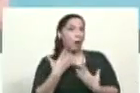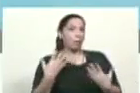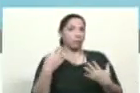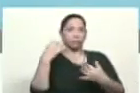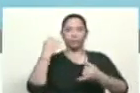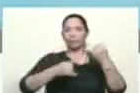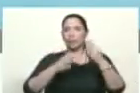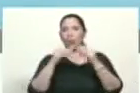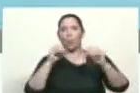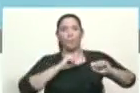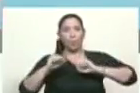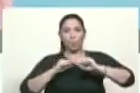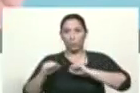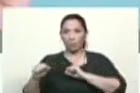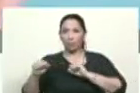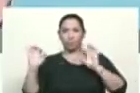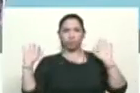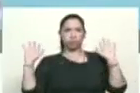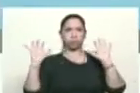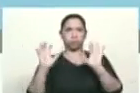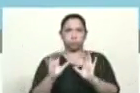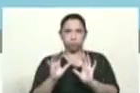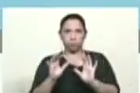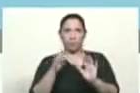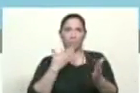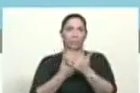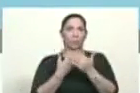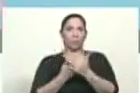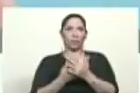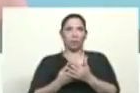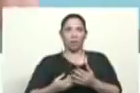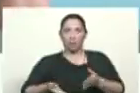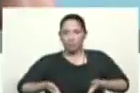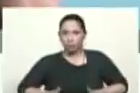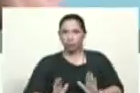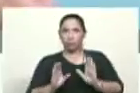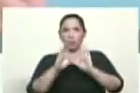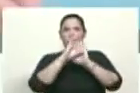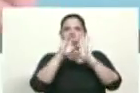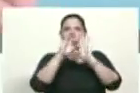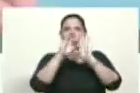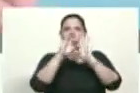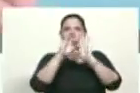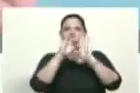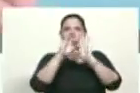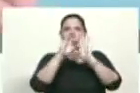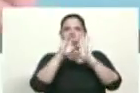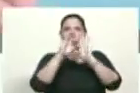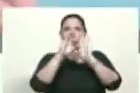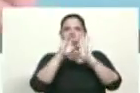esos movimientos también trajeron su propuesta y salió esta constitución.